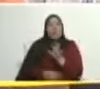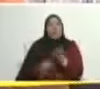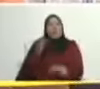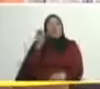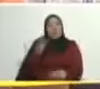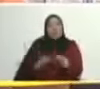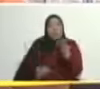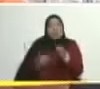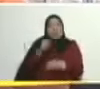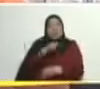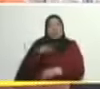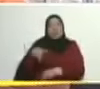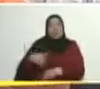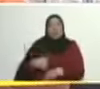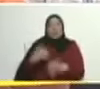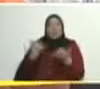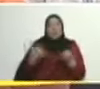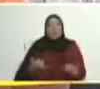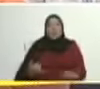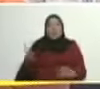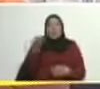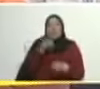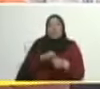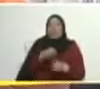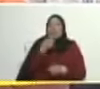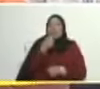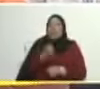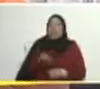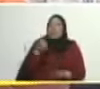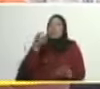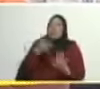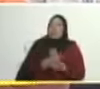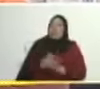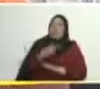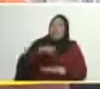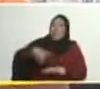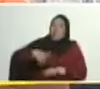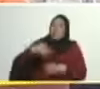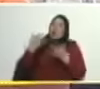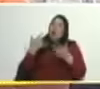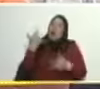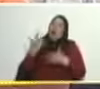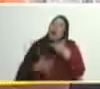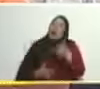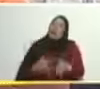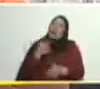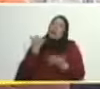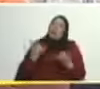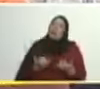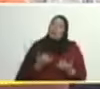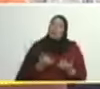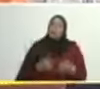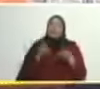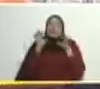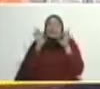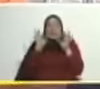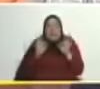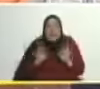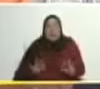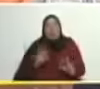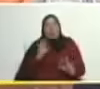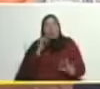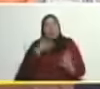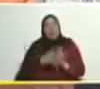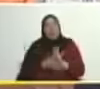de paz. Sabemos que con la solidaridad y la ayuda de nuestros amigos, estamos seguros que en algún